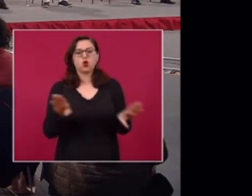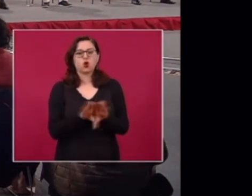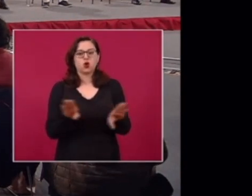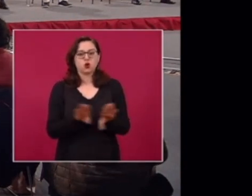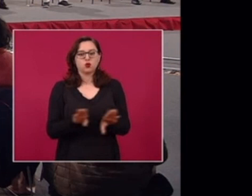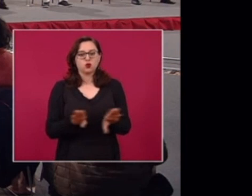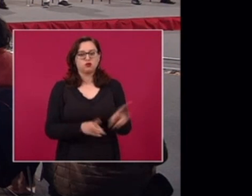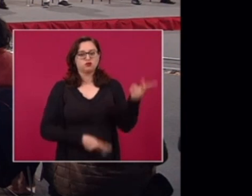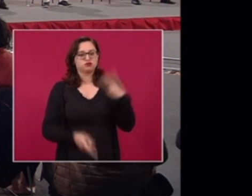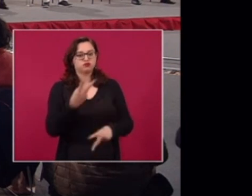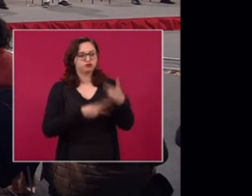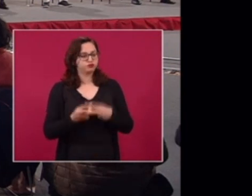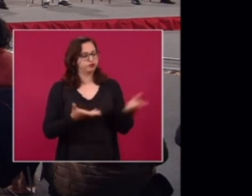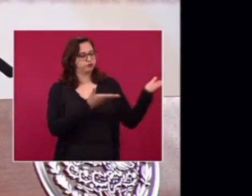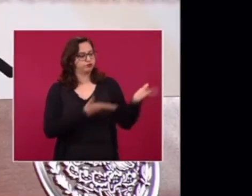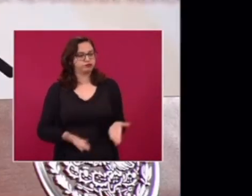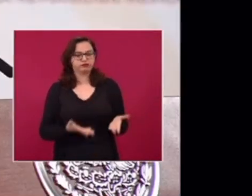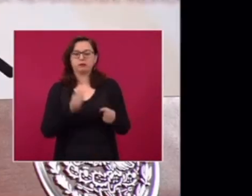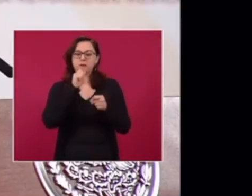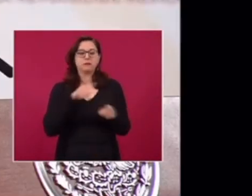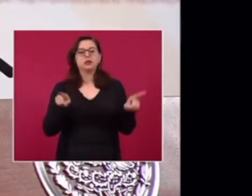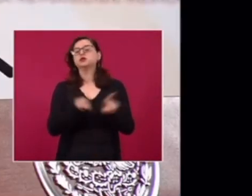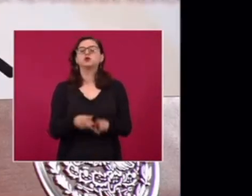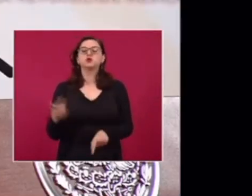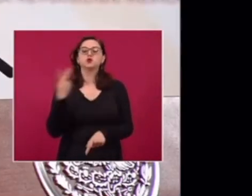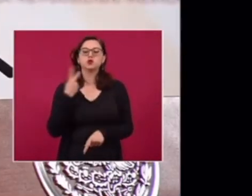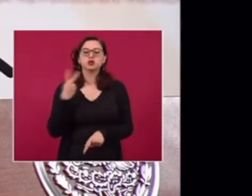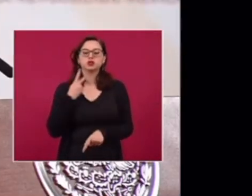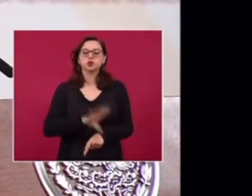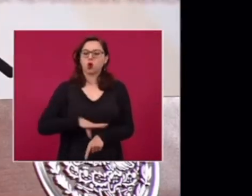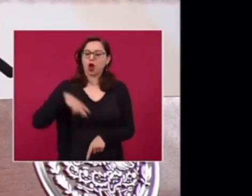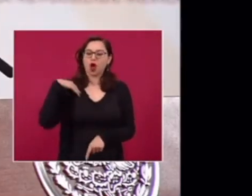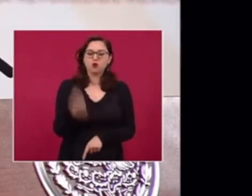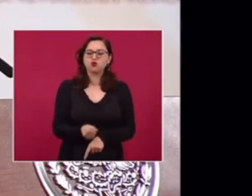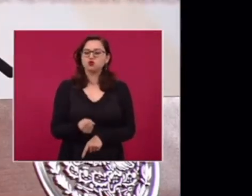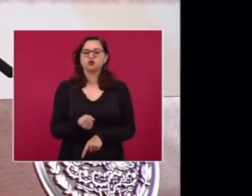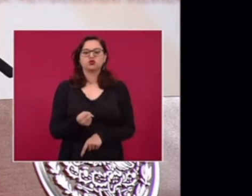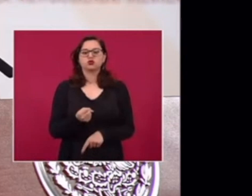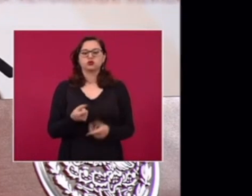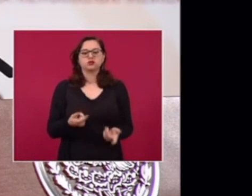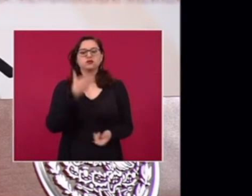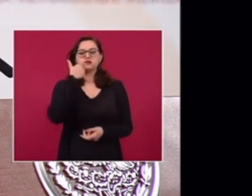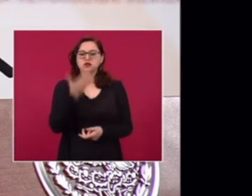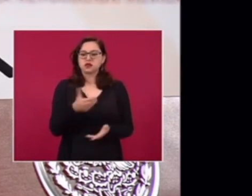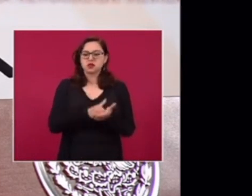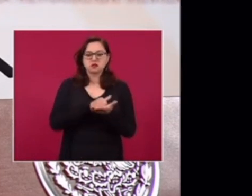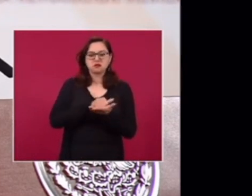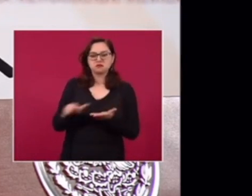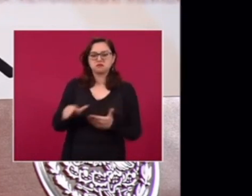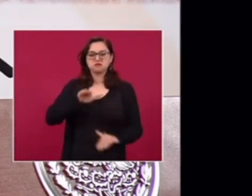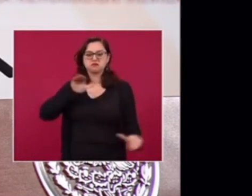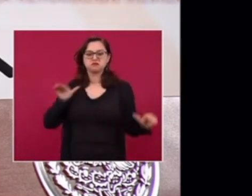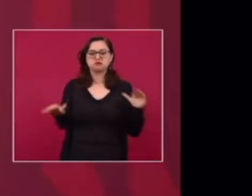otros comisionados y actores políticos que abusando de la posición que ocupan, nos quieren dejar en total